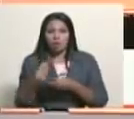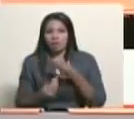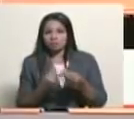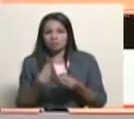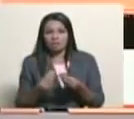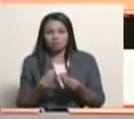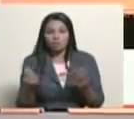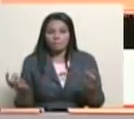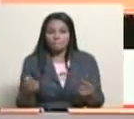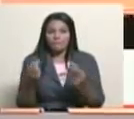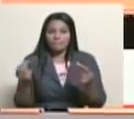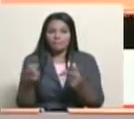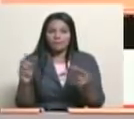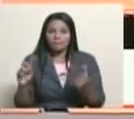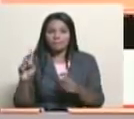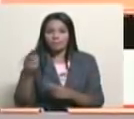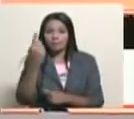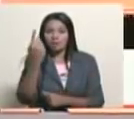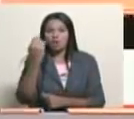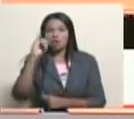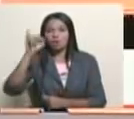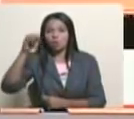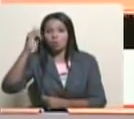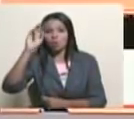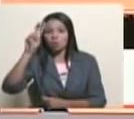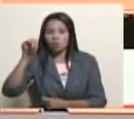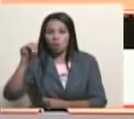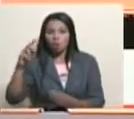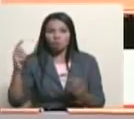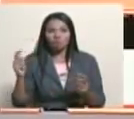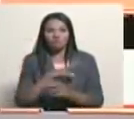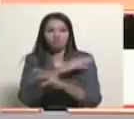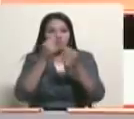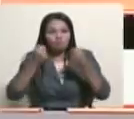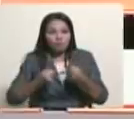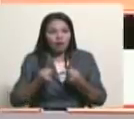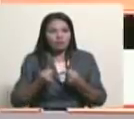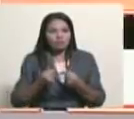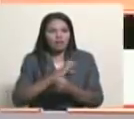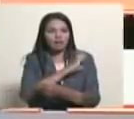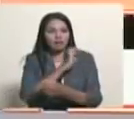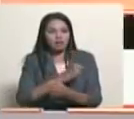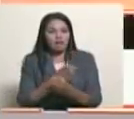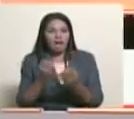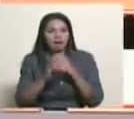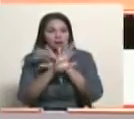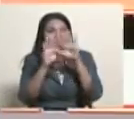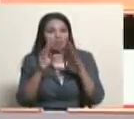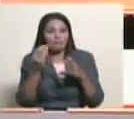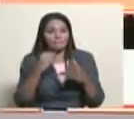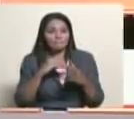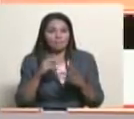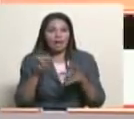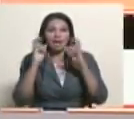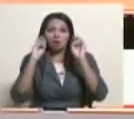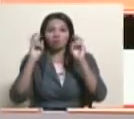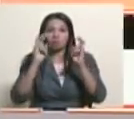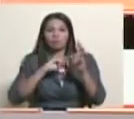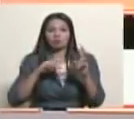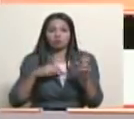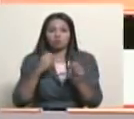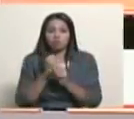y arrancar el 1 de junio con mucha fuerza, con mucha energía, con mucha claridad en los temas que vamos a trabajar